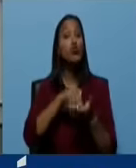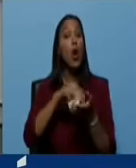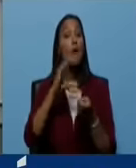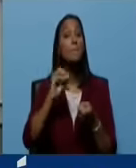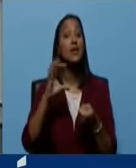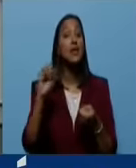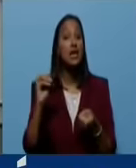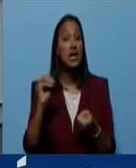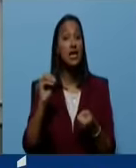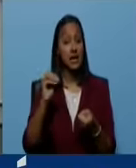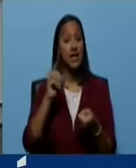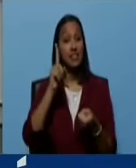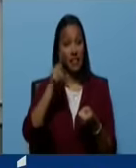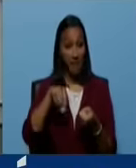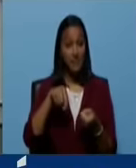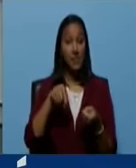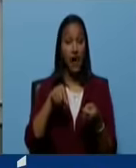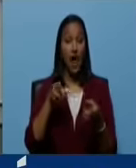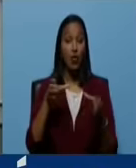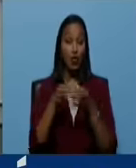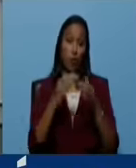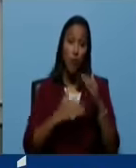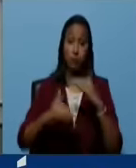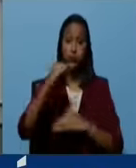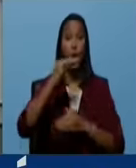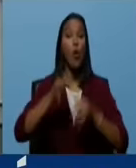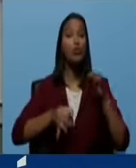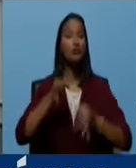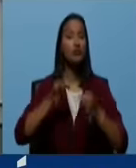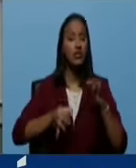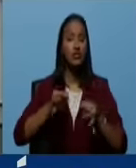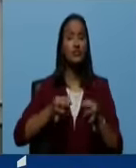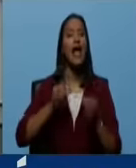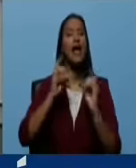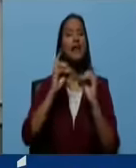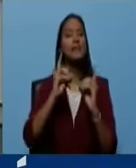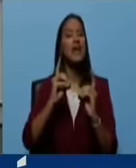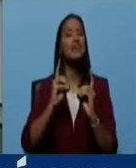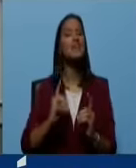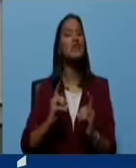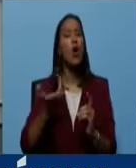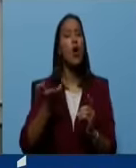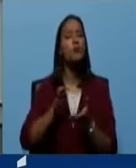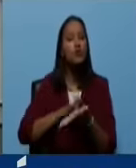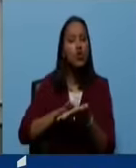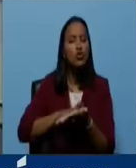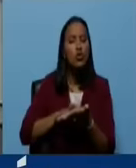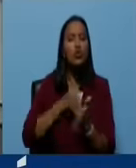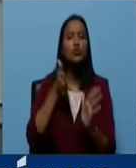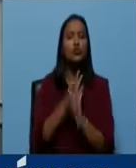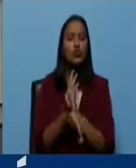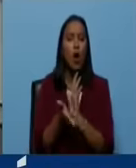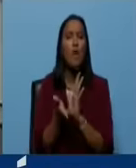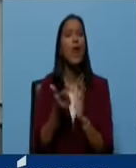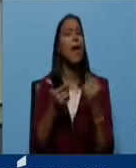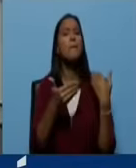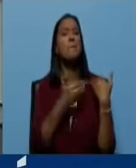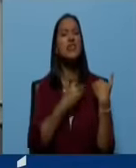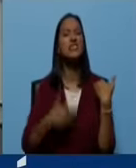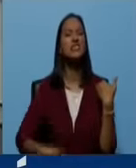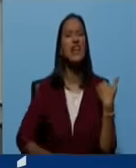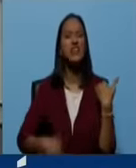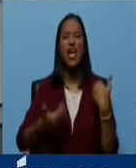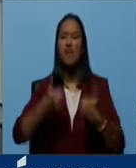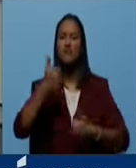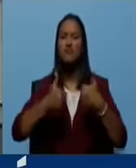resolvió el controversial proceso electoral donde se disputaba la presidencia de ese país